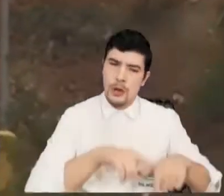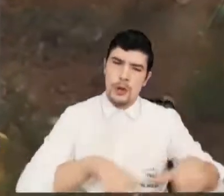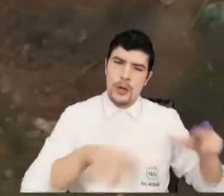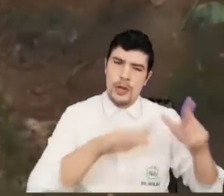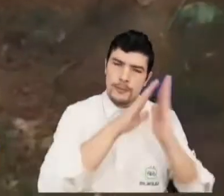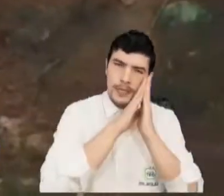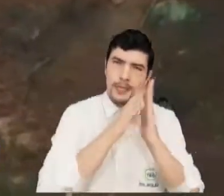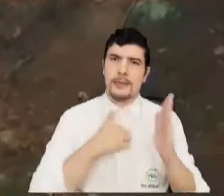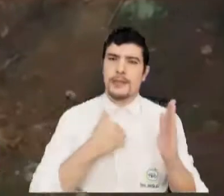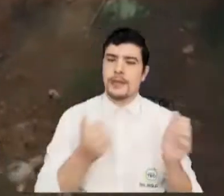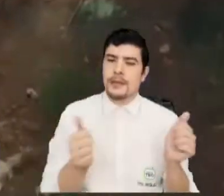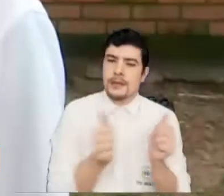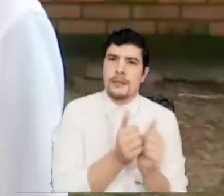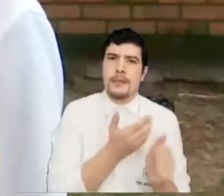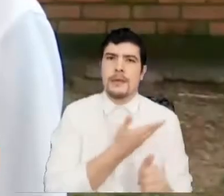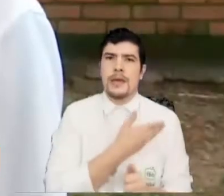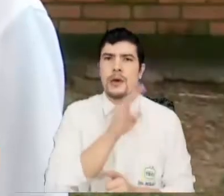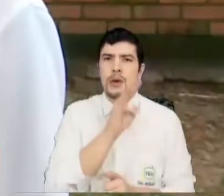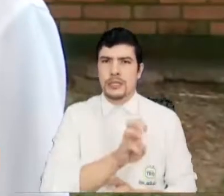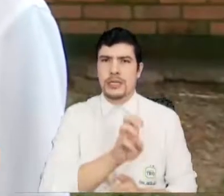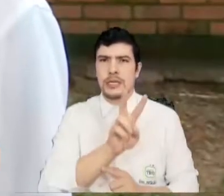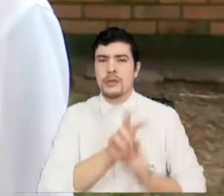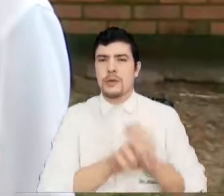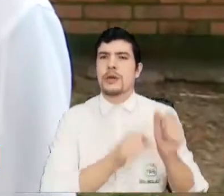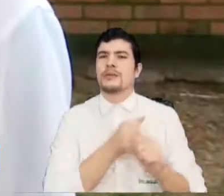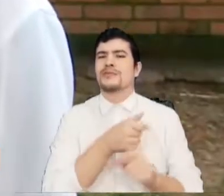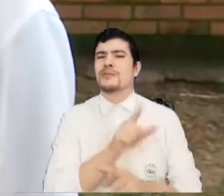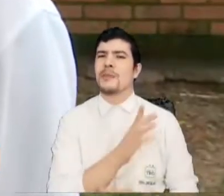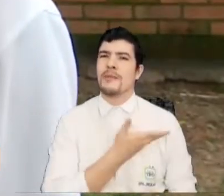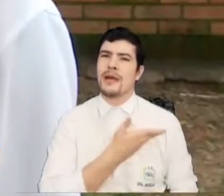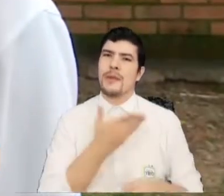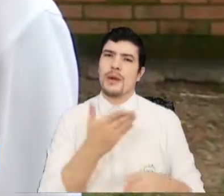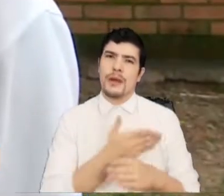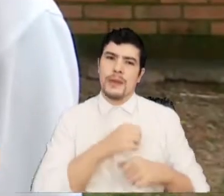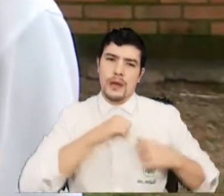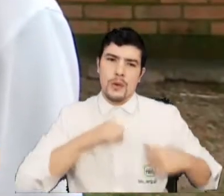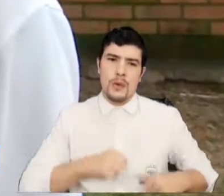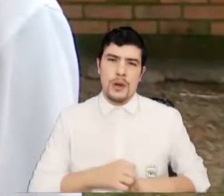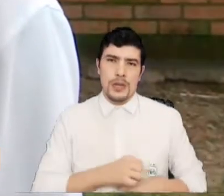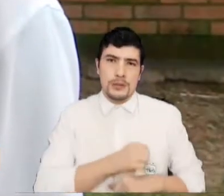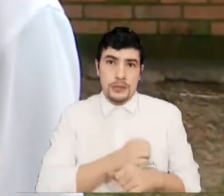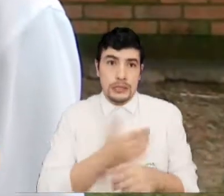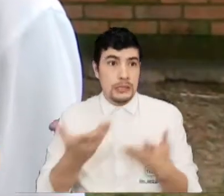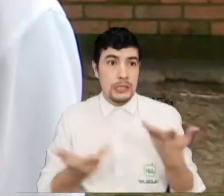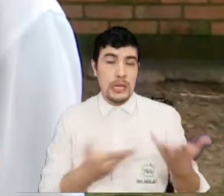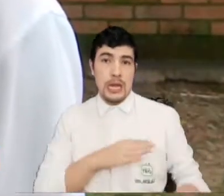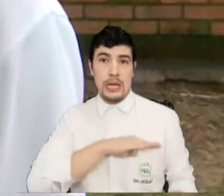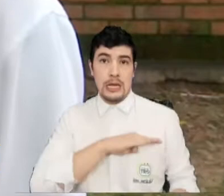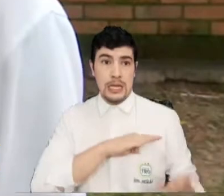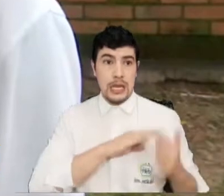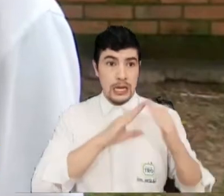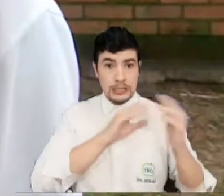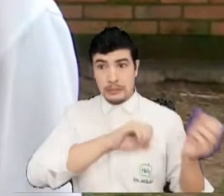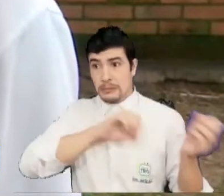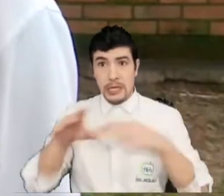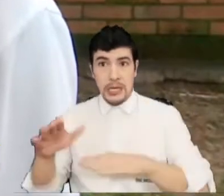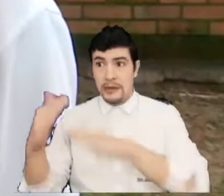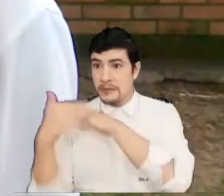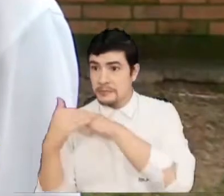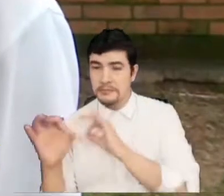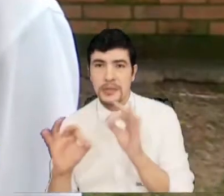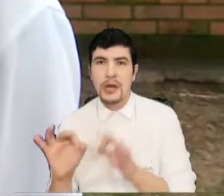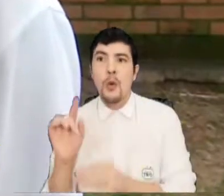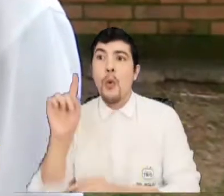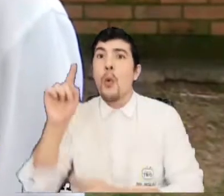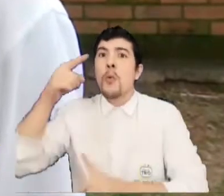82 años, es una señora que tiene problemas del corazón y la alcaldía no ha dicho nada de reubicación. Hemos recibido el auxilio de un solo mes de arriendo y